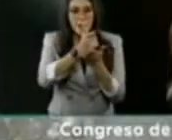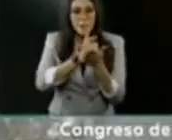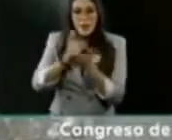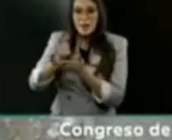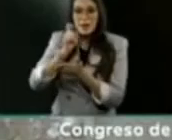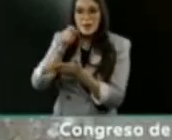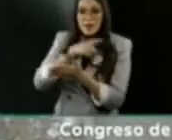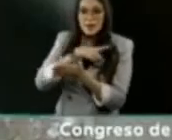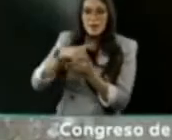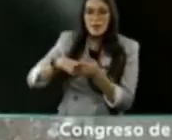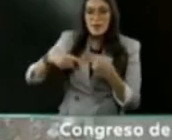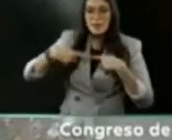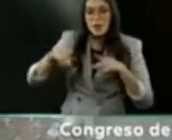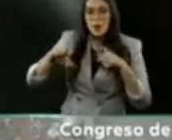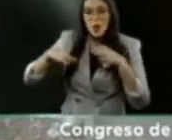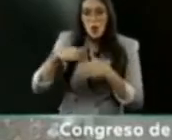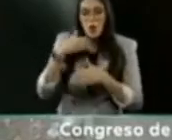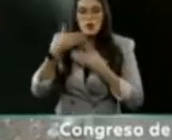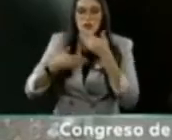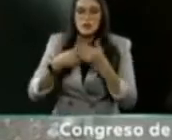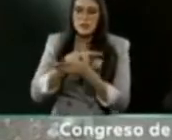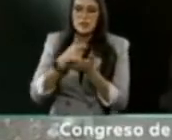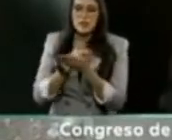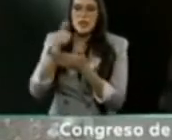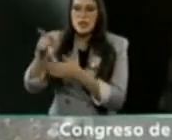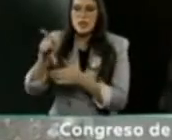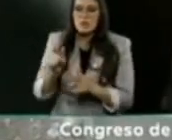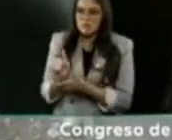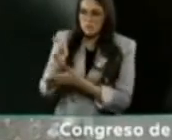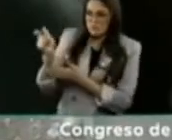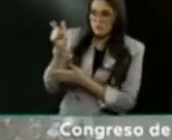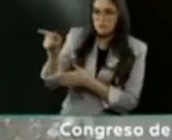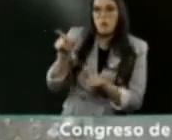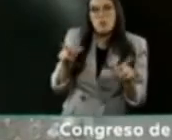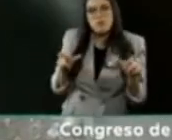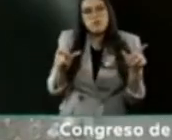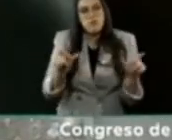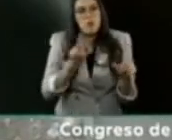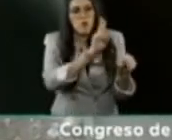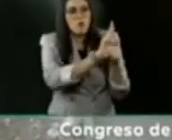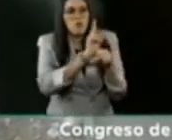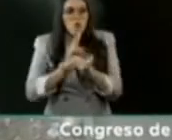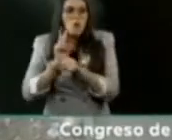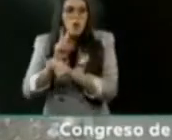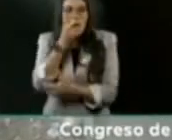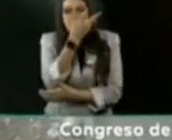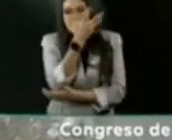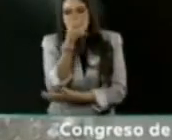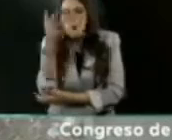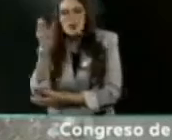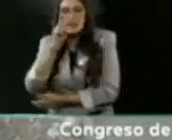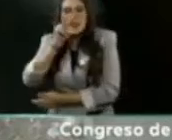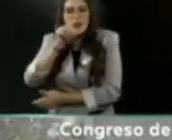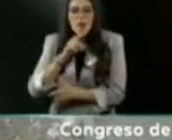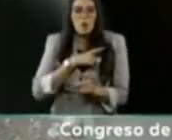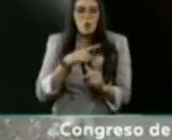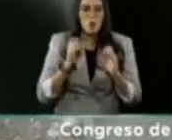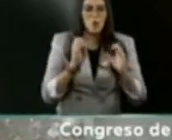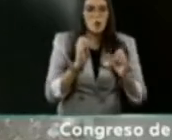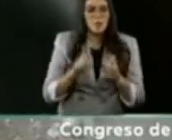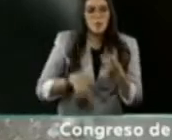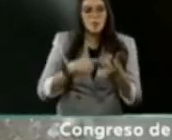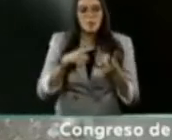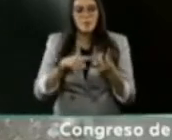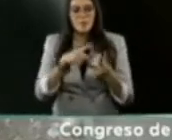él llamaba a los periodistas ilustrados, Loret de Mola, Raimundo Riva Palacio, Leonardo Curcio, a esa playa